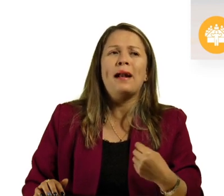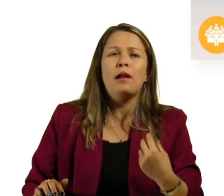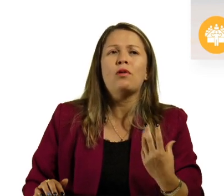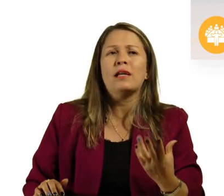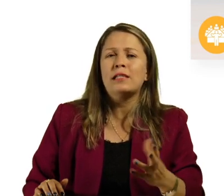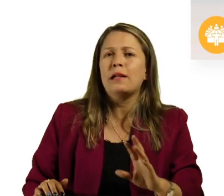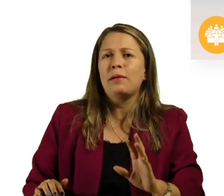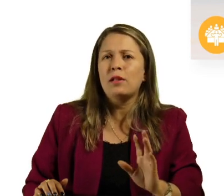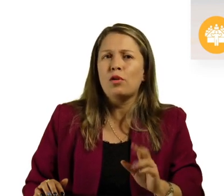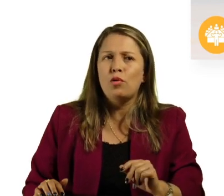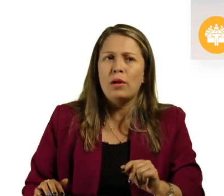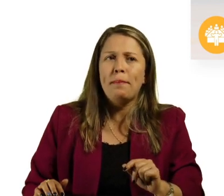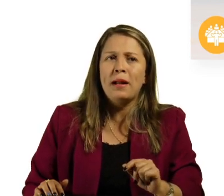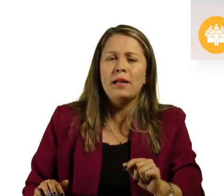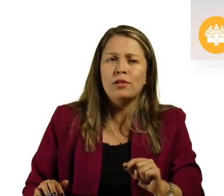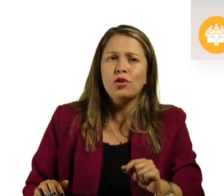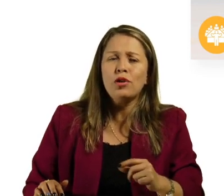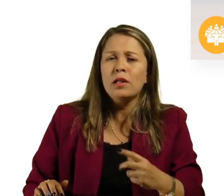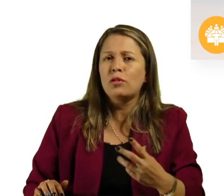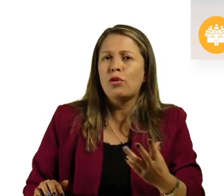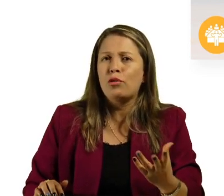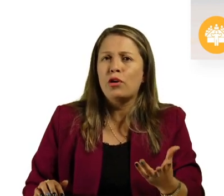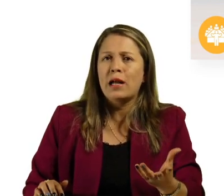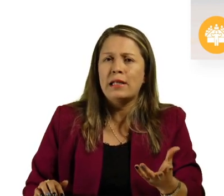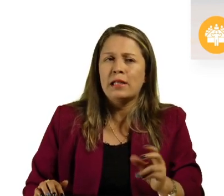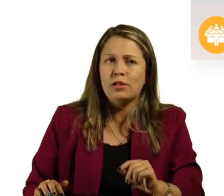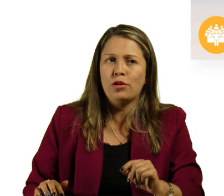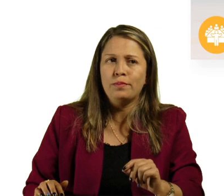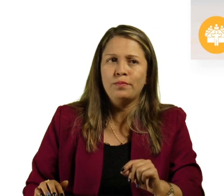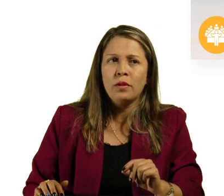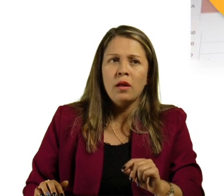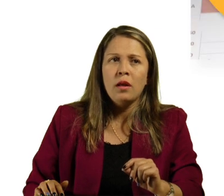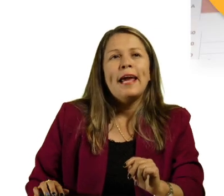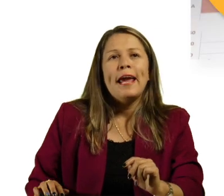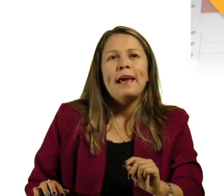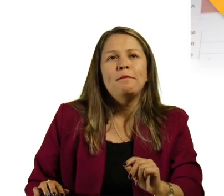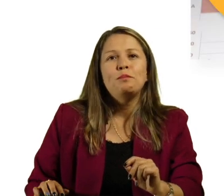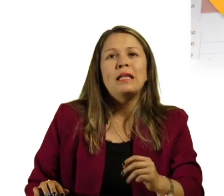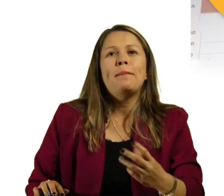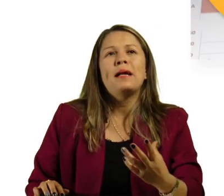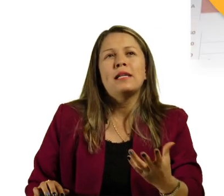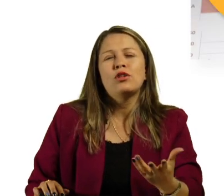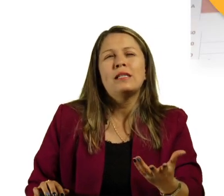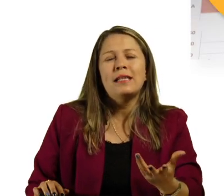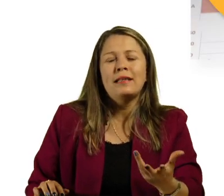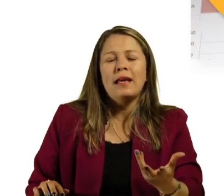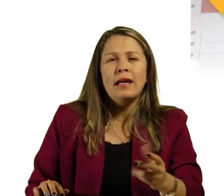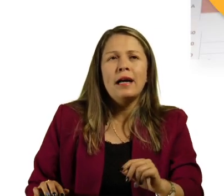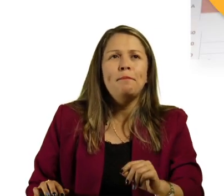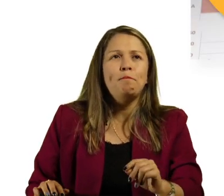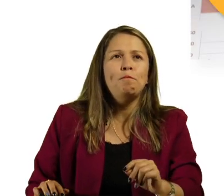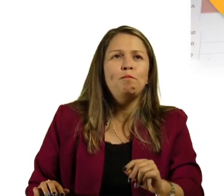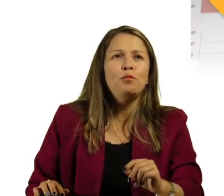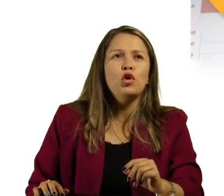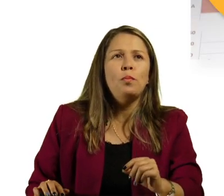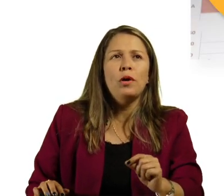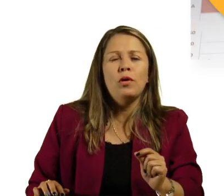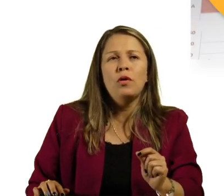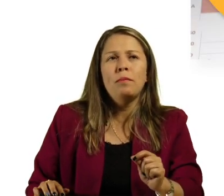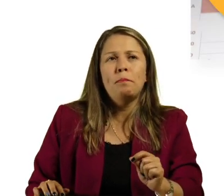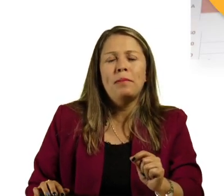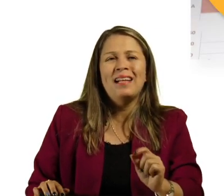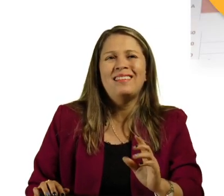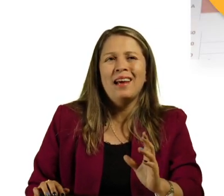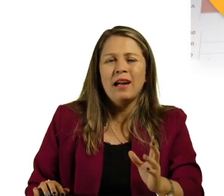y para lo que sirve dentro de una planeación y dentro de una organización. La planeación estratégica yo